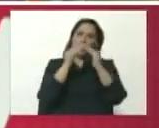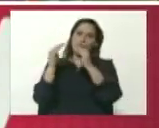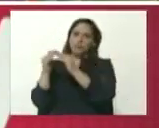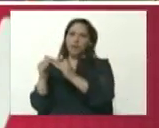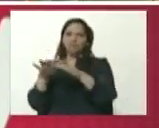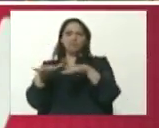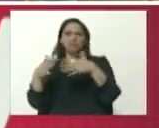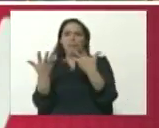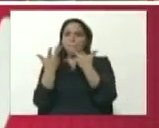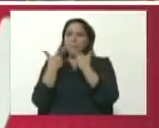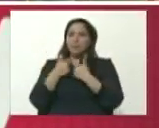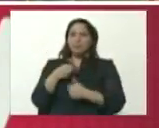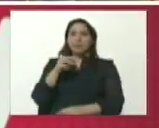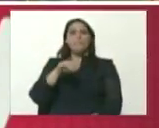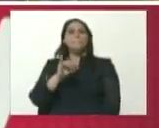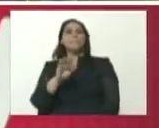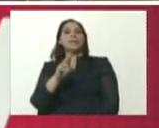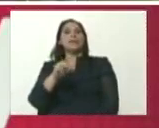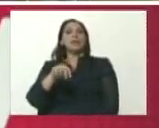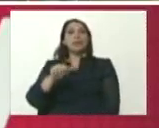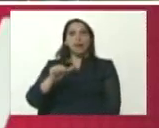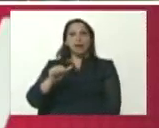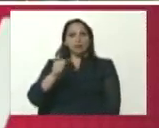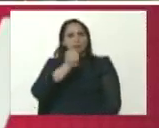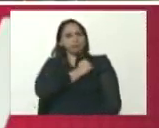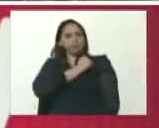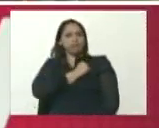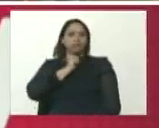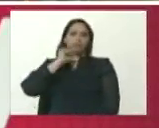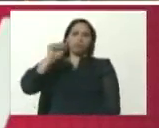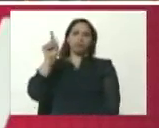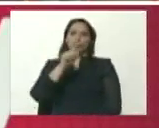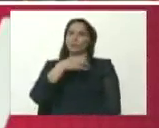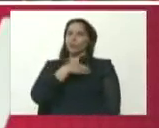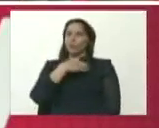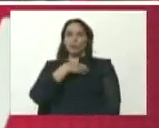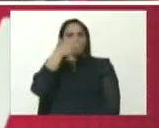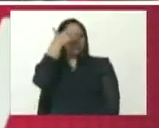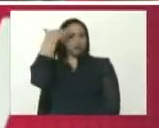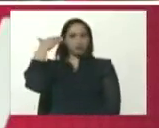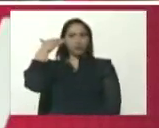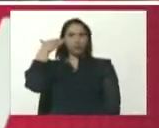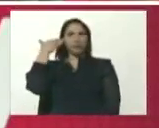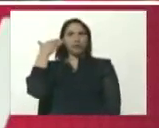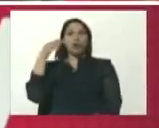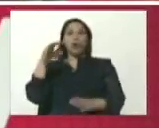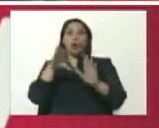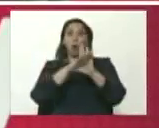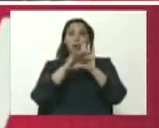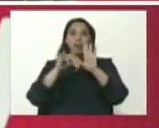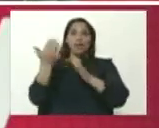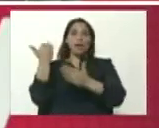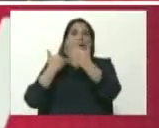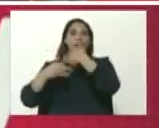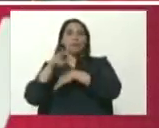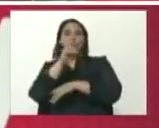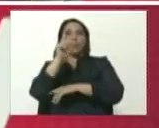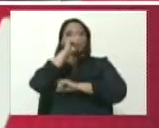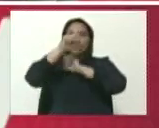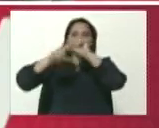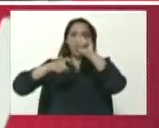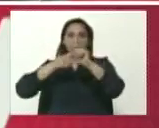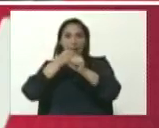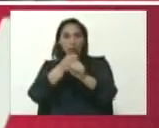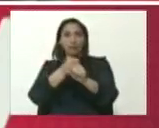dice Mirna Víez, querida camarada inolvidable de la constituyente hace 20 años? Mirna Víez fue